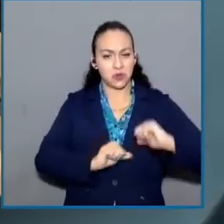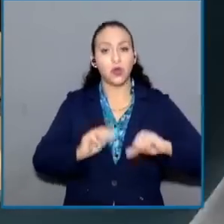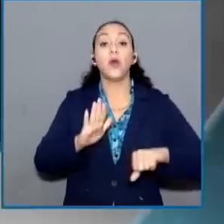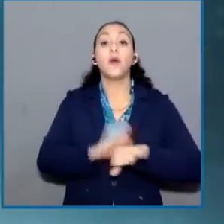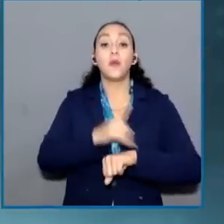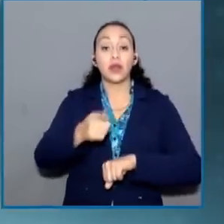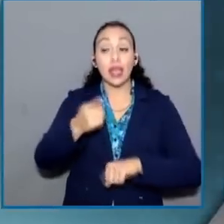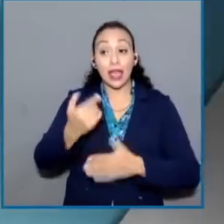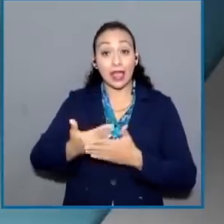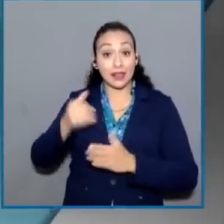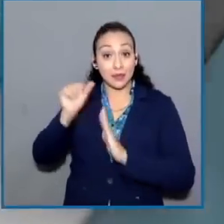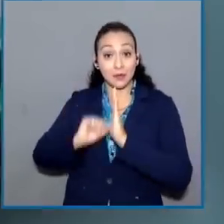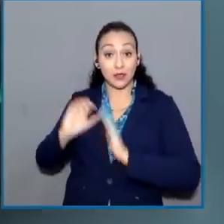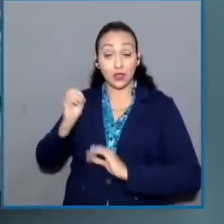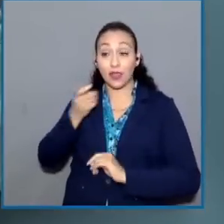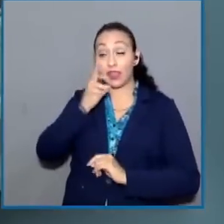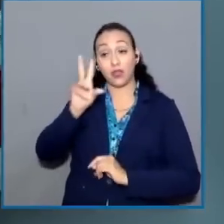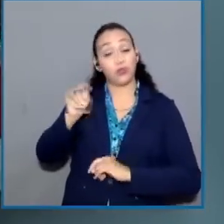pasado.